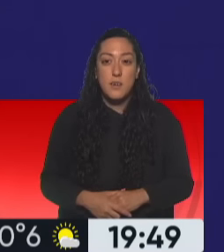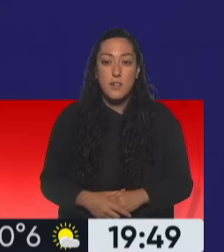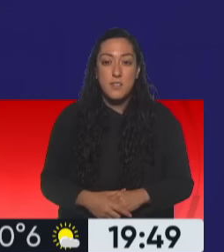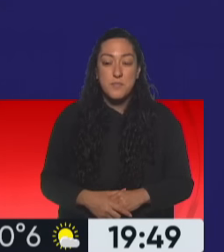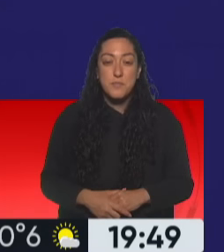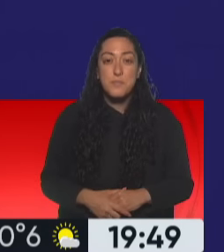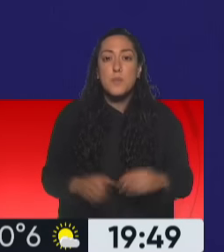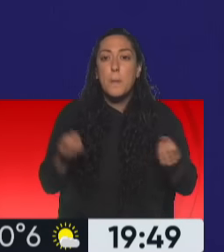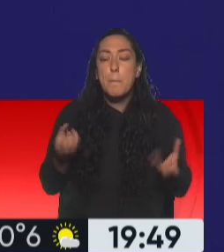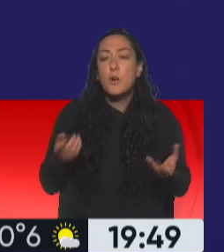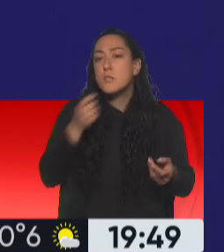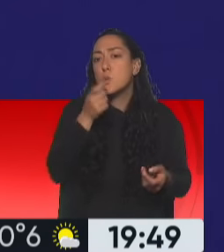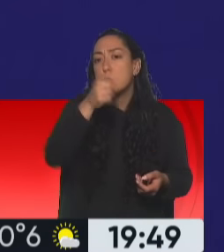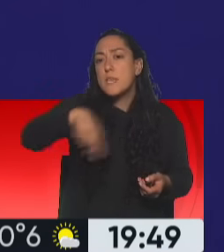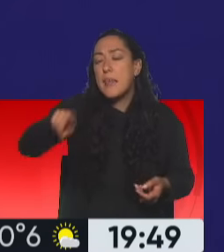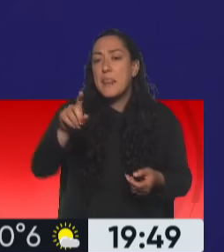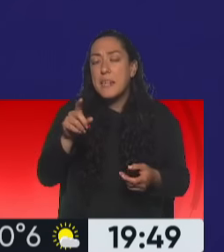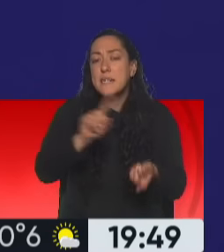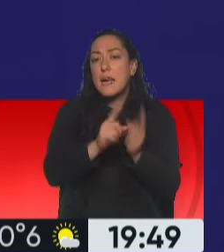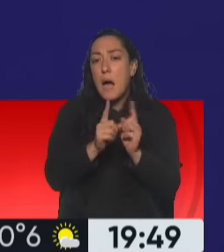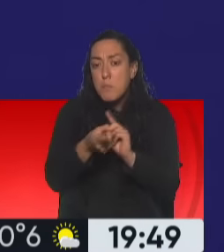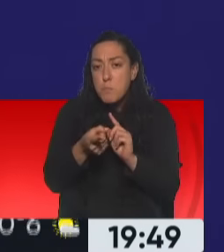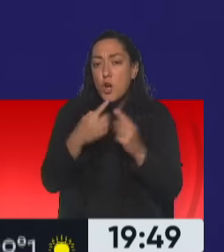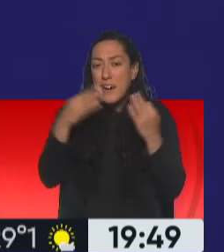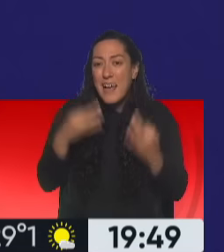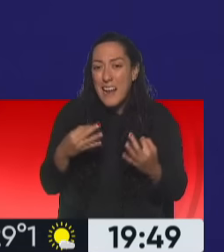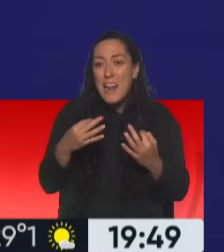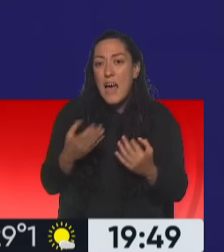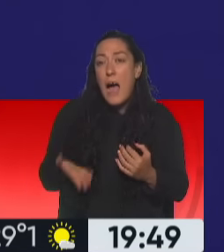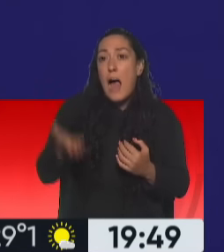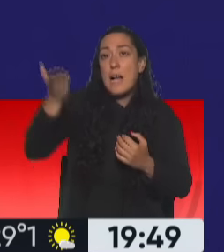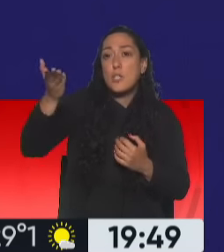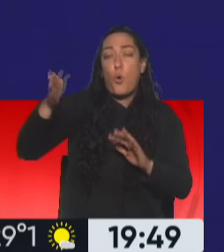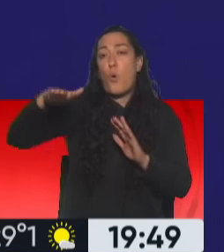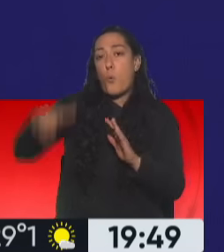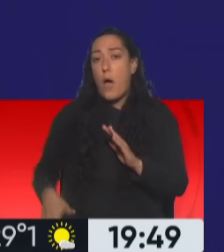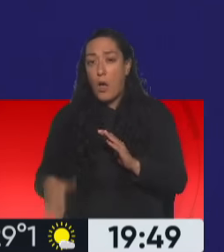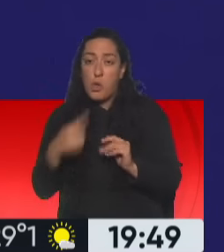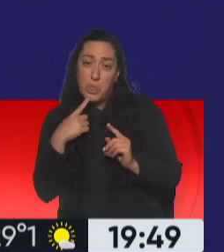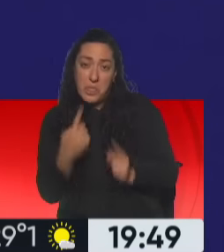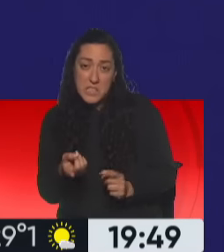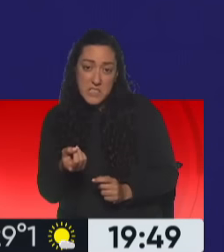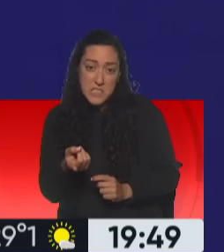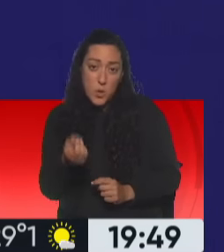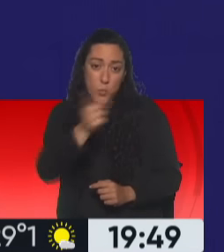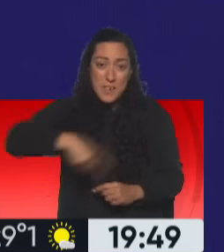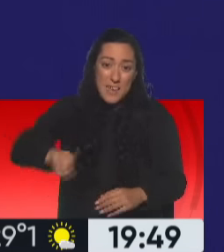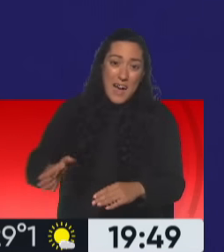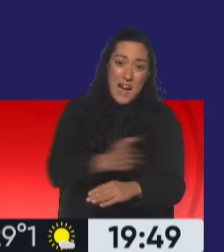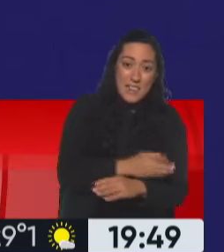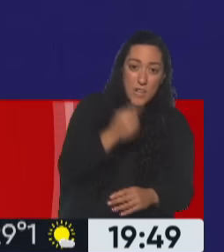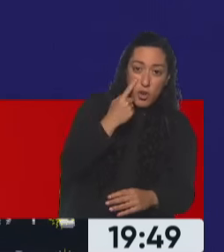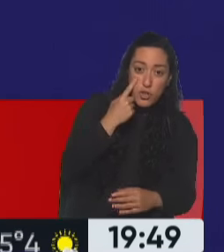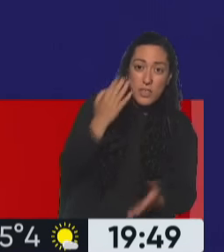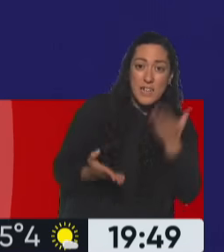Porque para ustedes decir que el tipo de cambio real está alto o está bajo, deberían conocer el valor